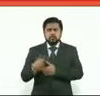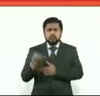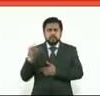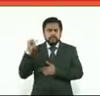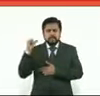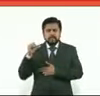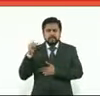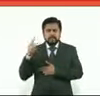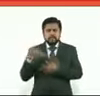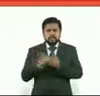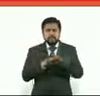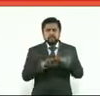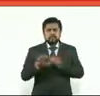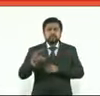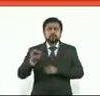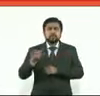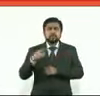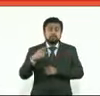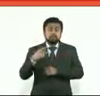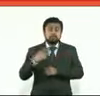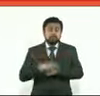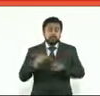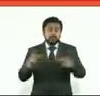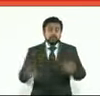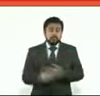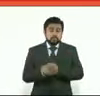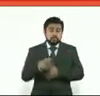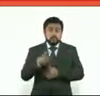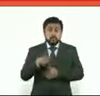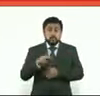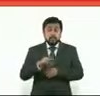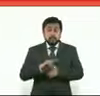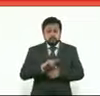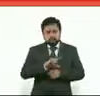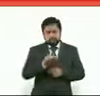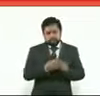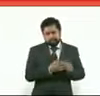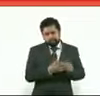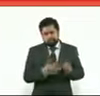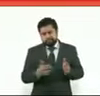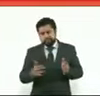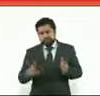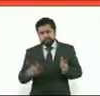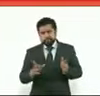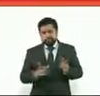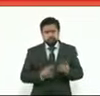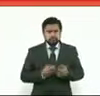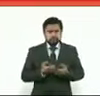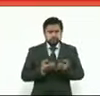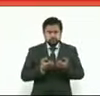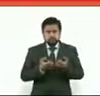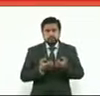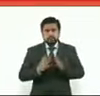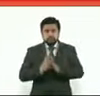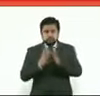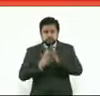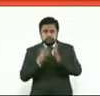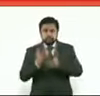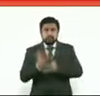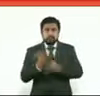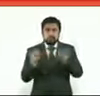1990, con resultados interesantes a lo largo de los años, particularmente en este